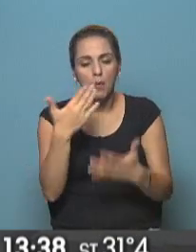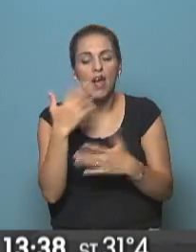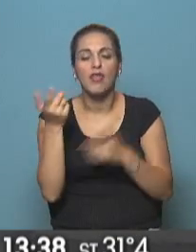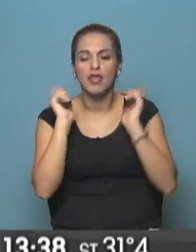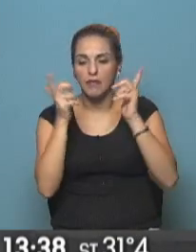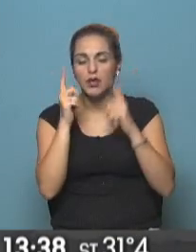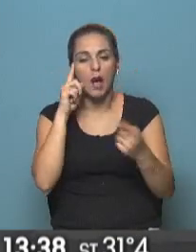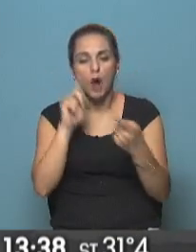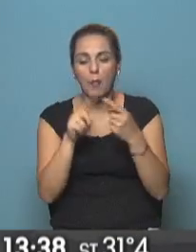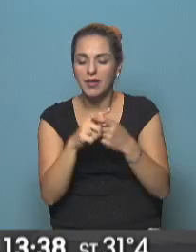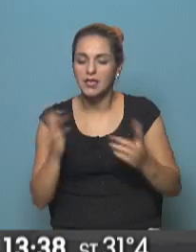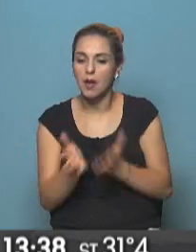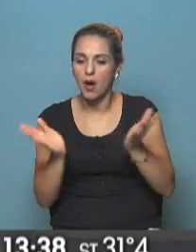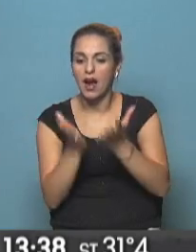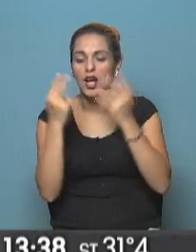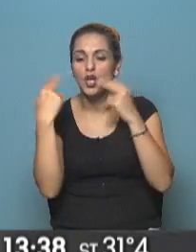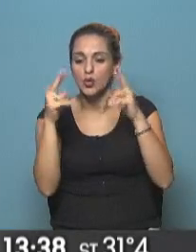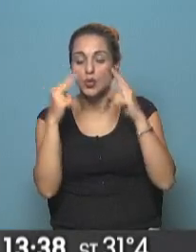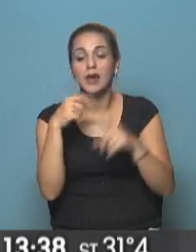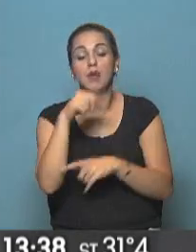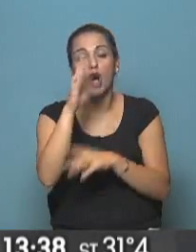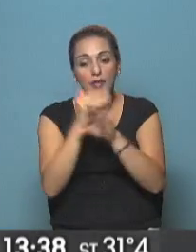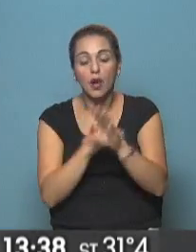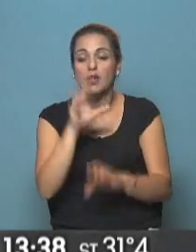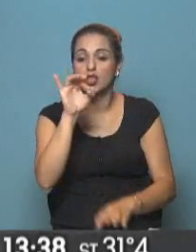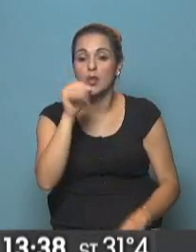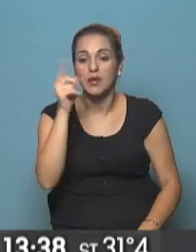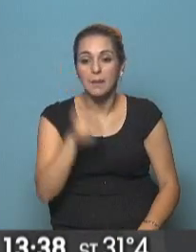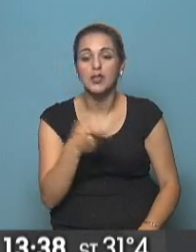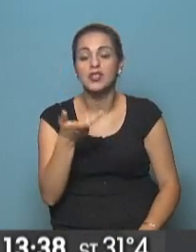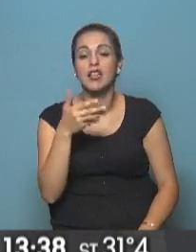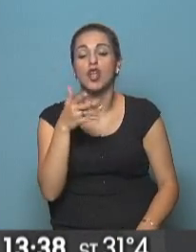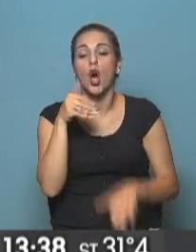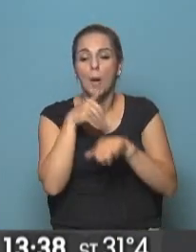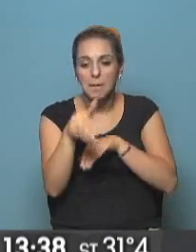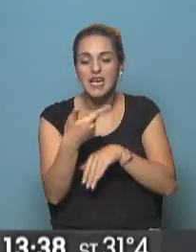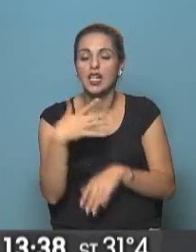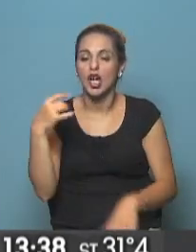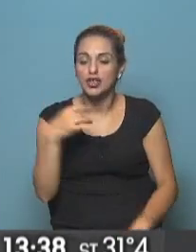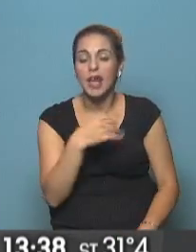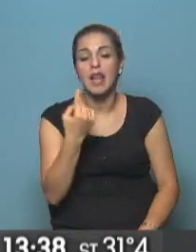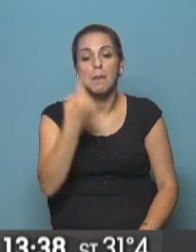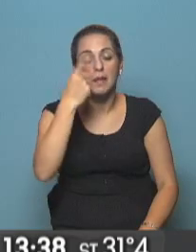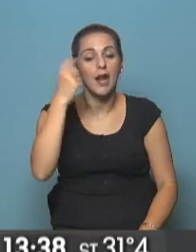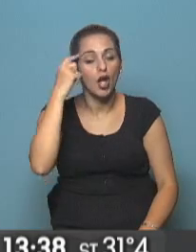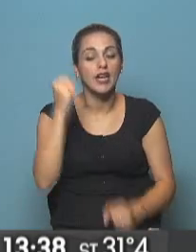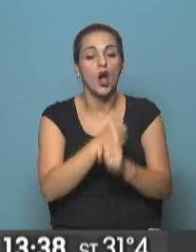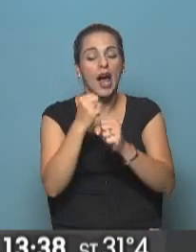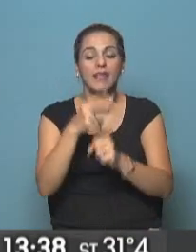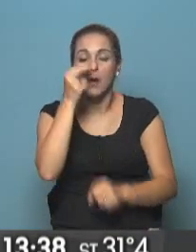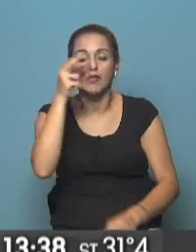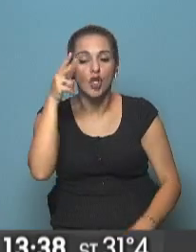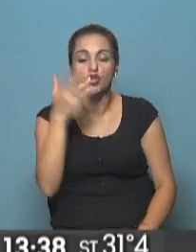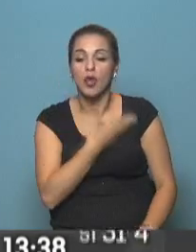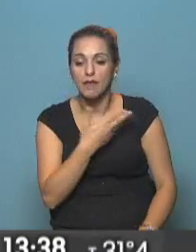es impulsar el turismo con descuentos de hasta el 50% en pasajes de micros y trenes desde el 1 de enero. Y hasta el 28 de